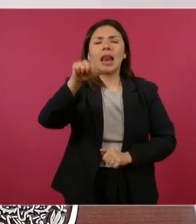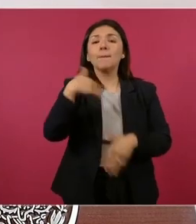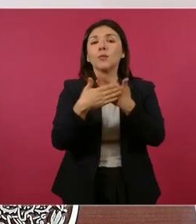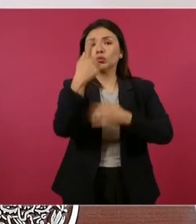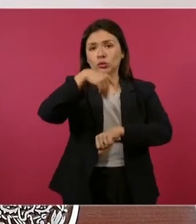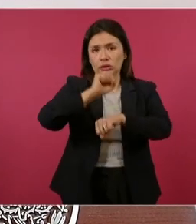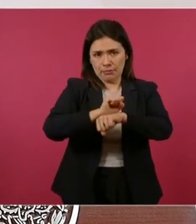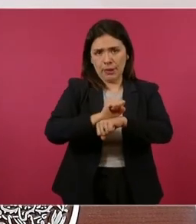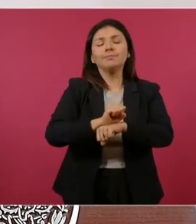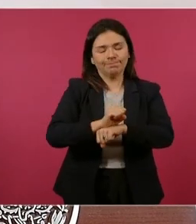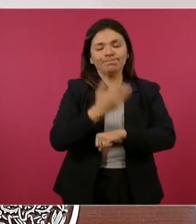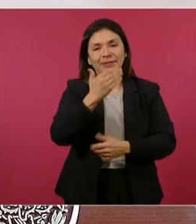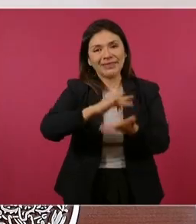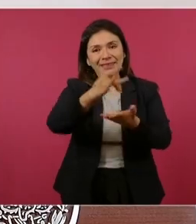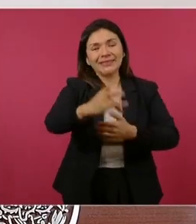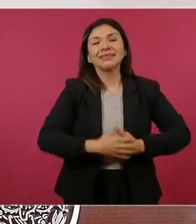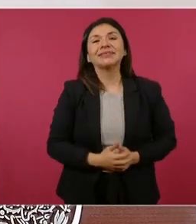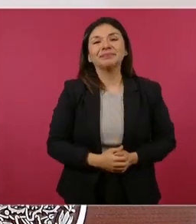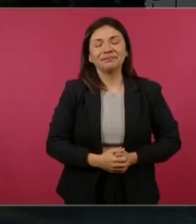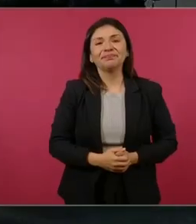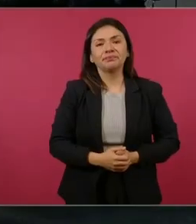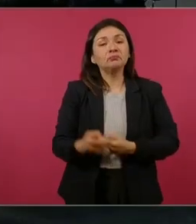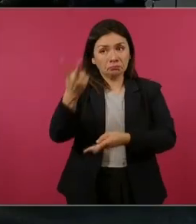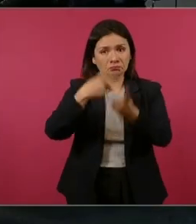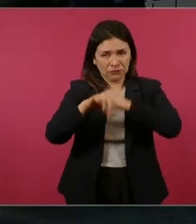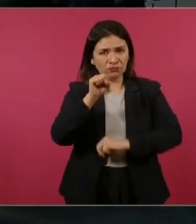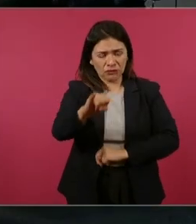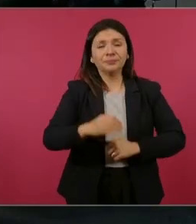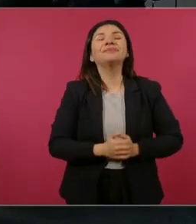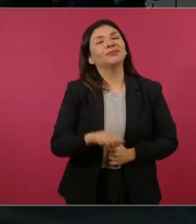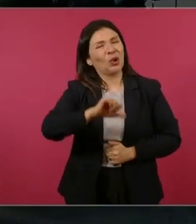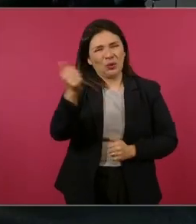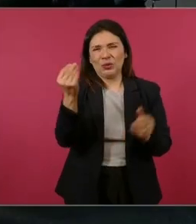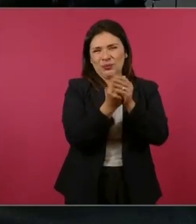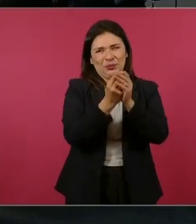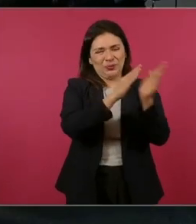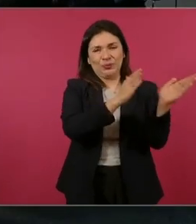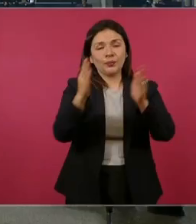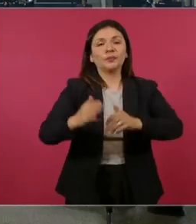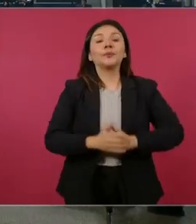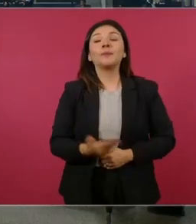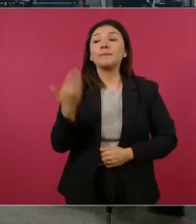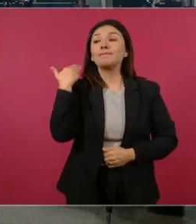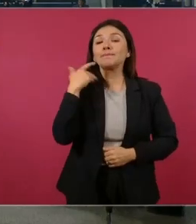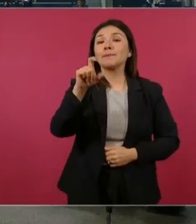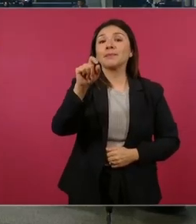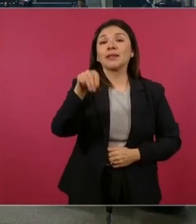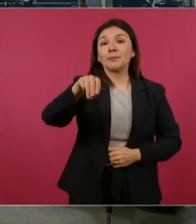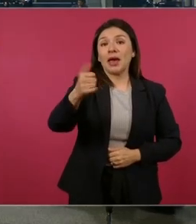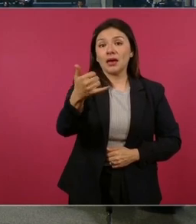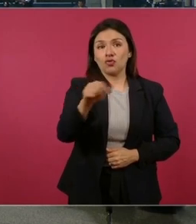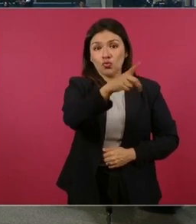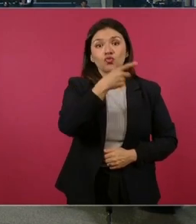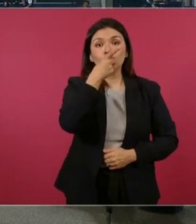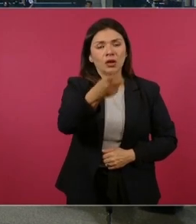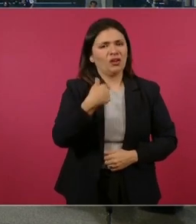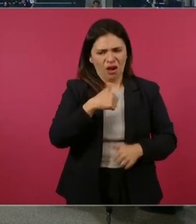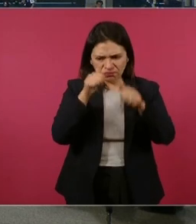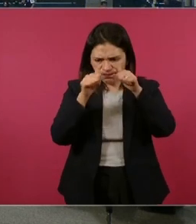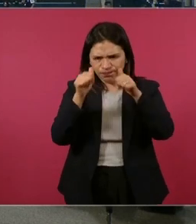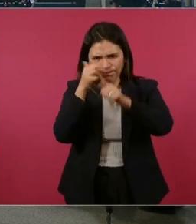próxima. Muy bien, muchas gracias, presidente. En otro tema, presidente. El pasado 20 de mayo usted dijo que atendería de